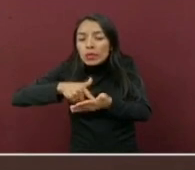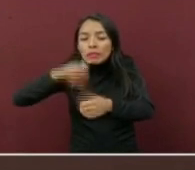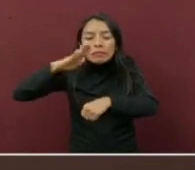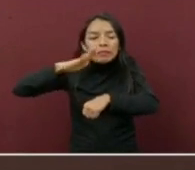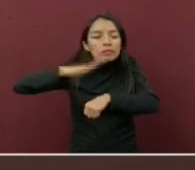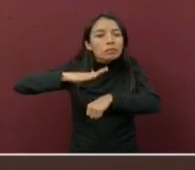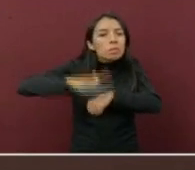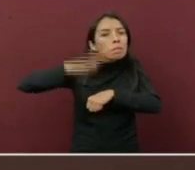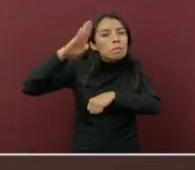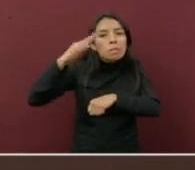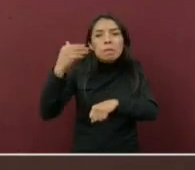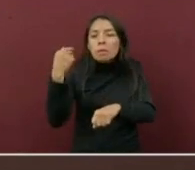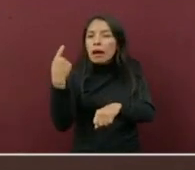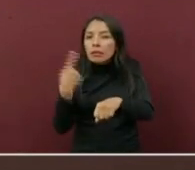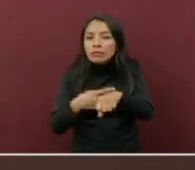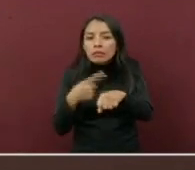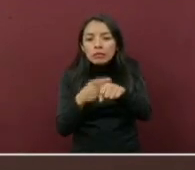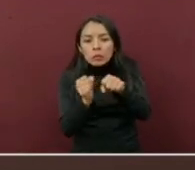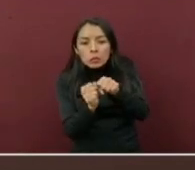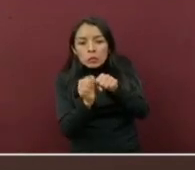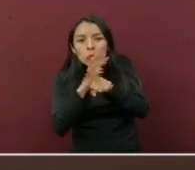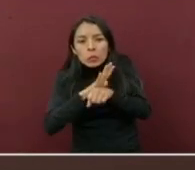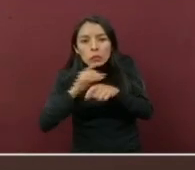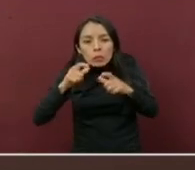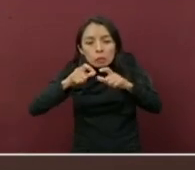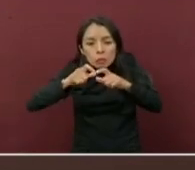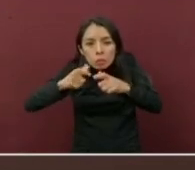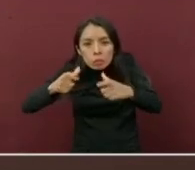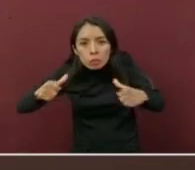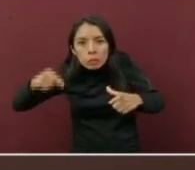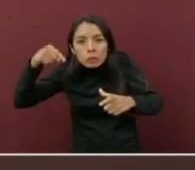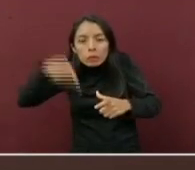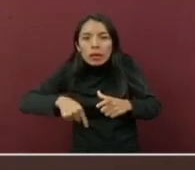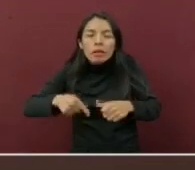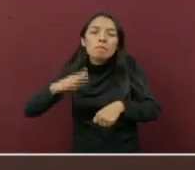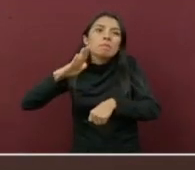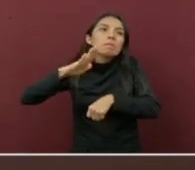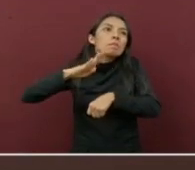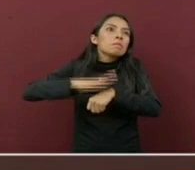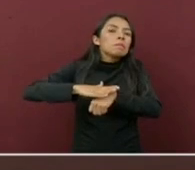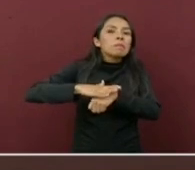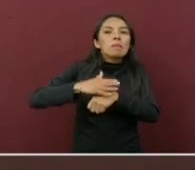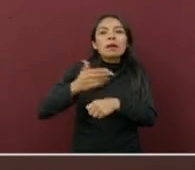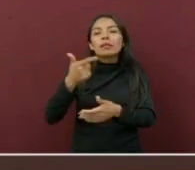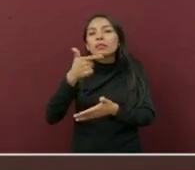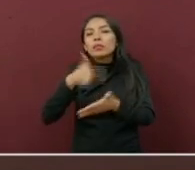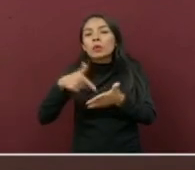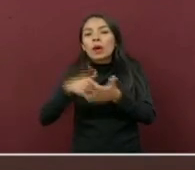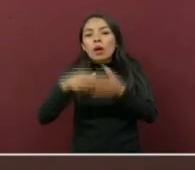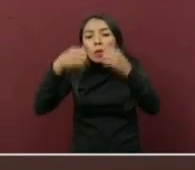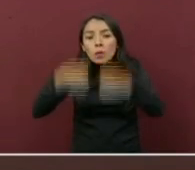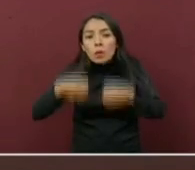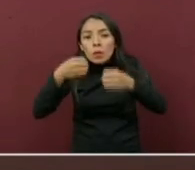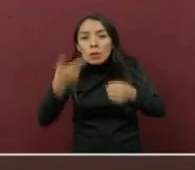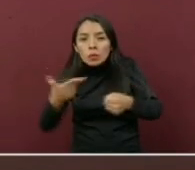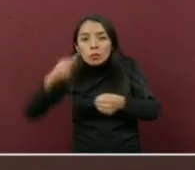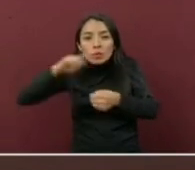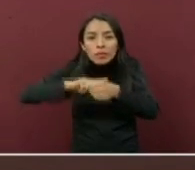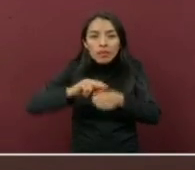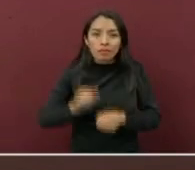el mayor número de casos activos y la mayor ocupación hospitalaria tal es el caso